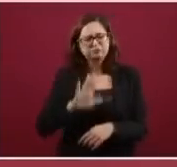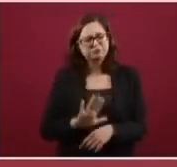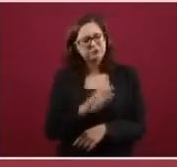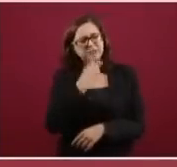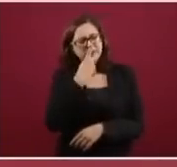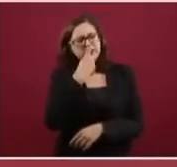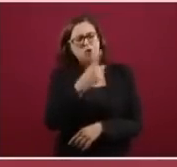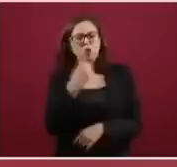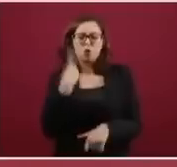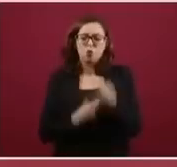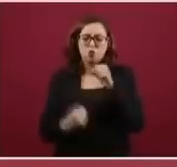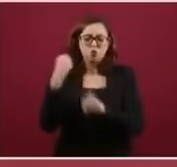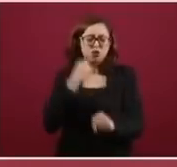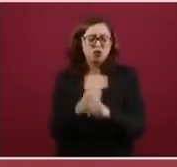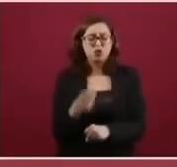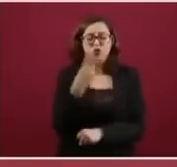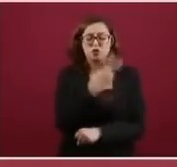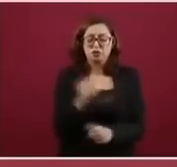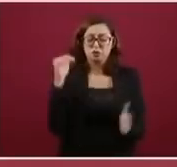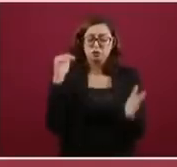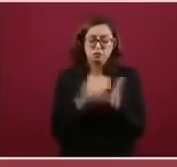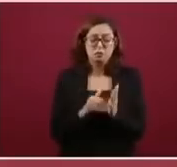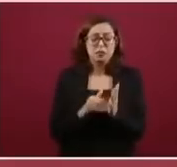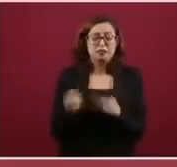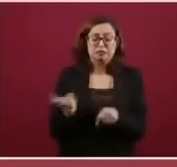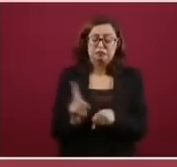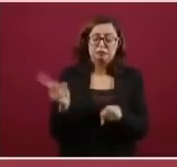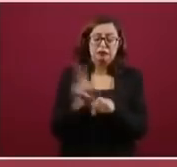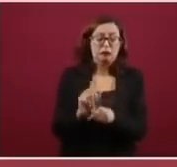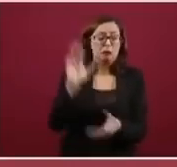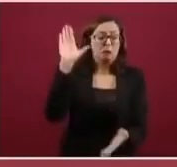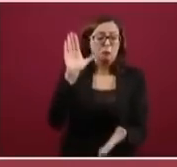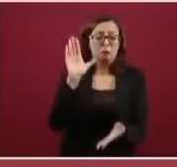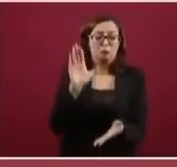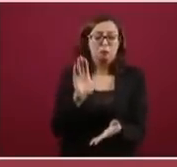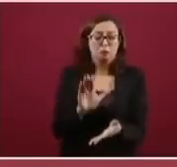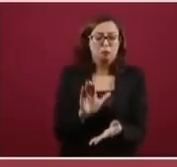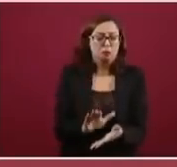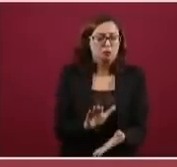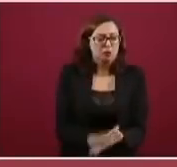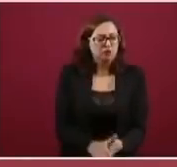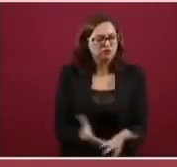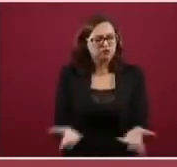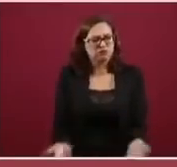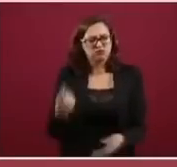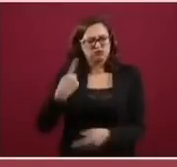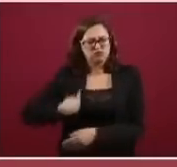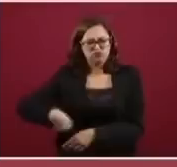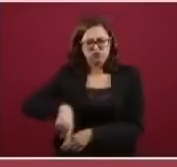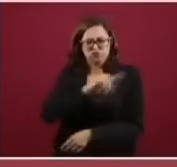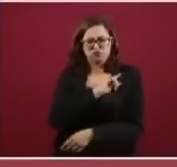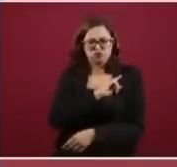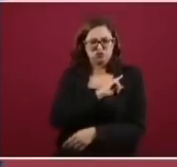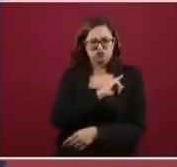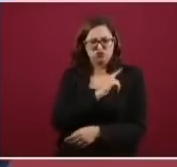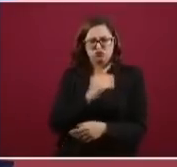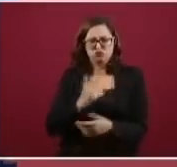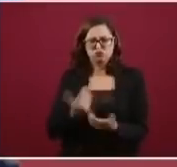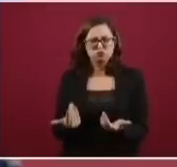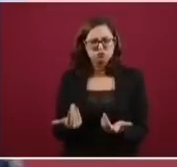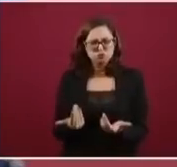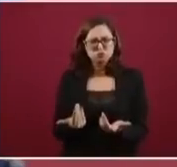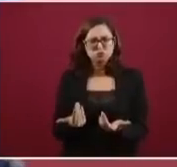cayó doscientos mil barriles diarios el año pasado la producción porque nosotros sí estamos